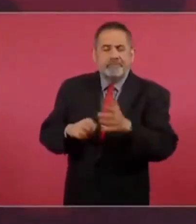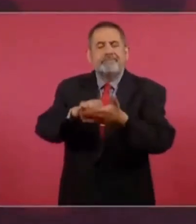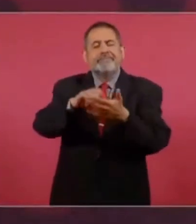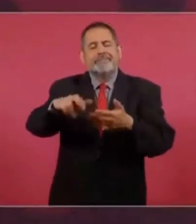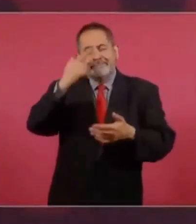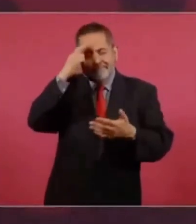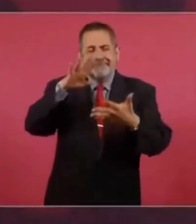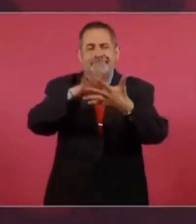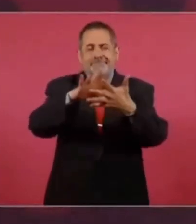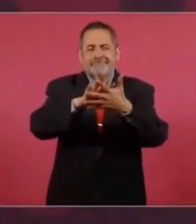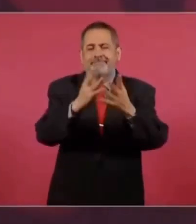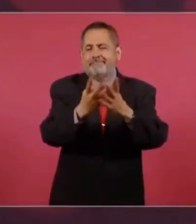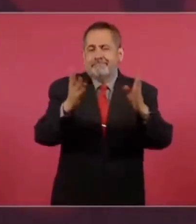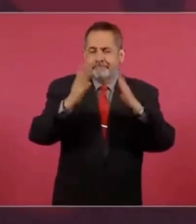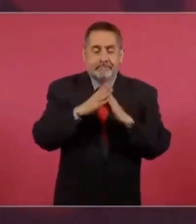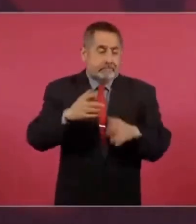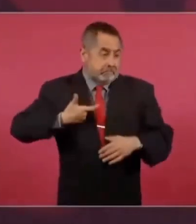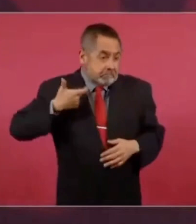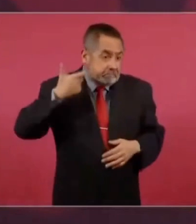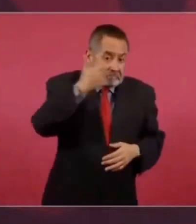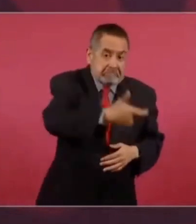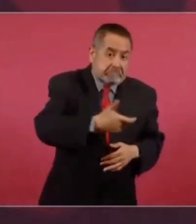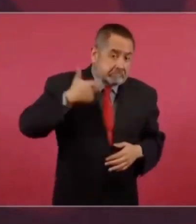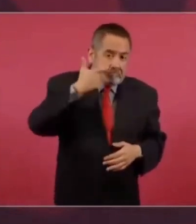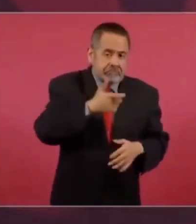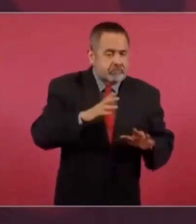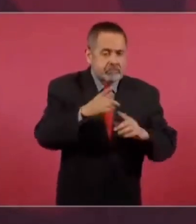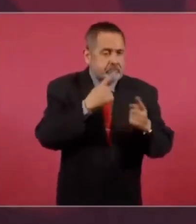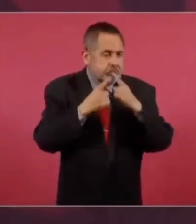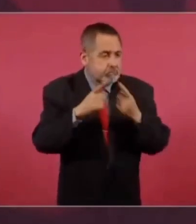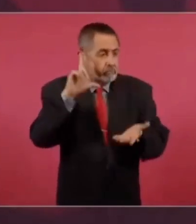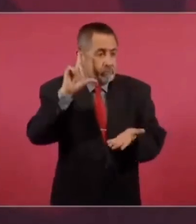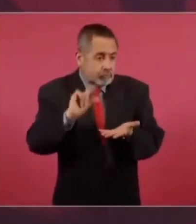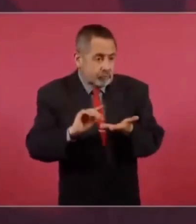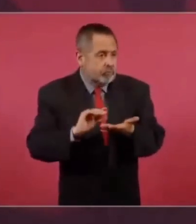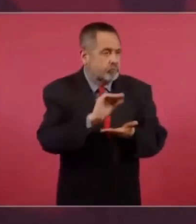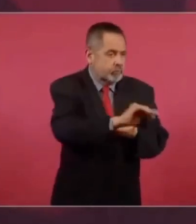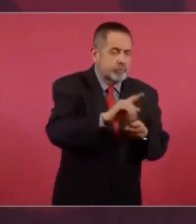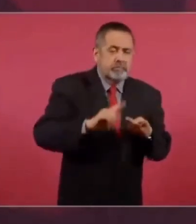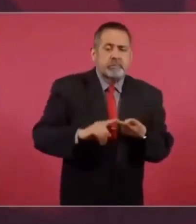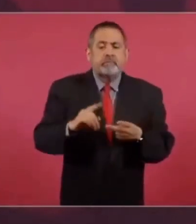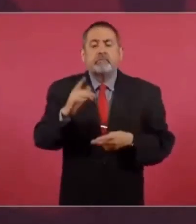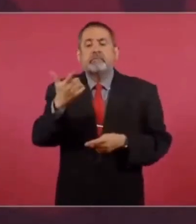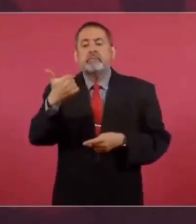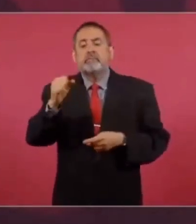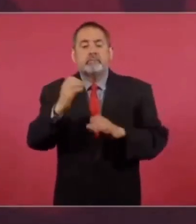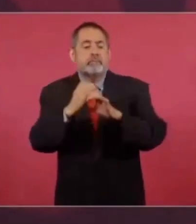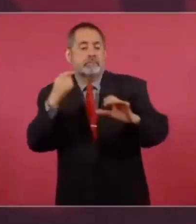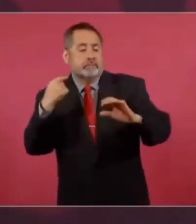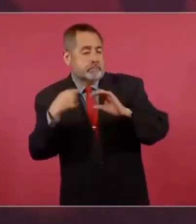en los gasoductos, en el mantenimiento de las carreteras,